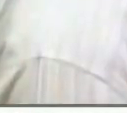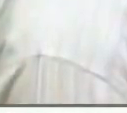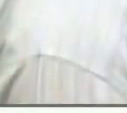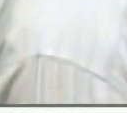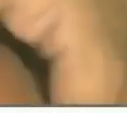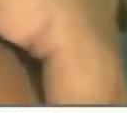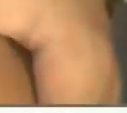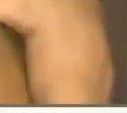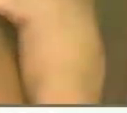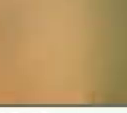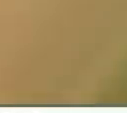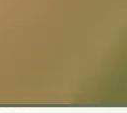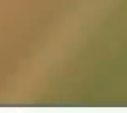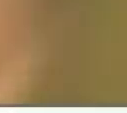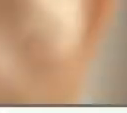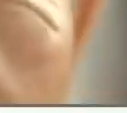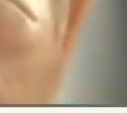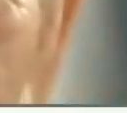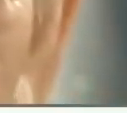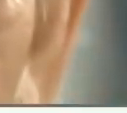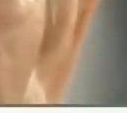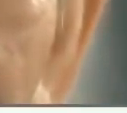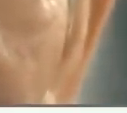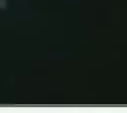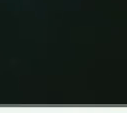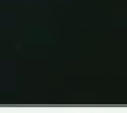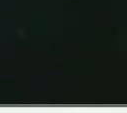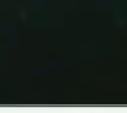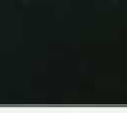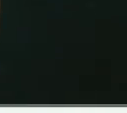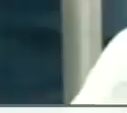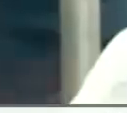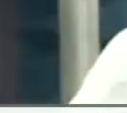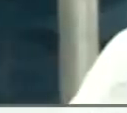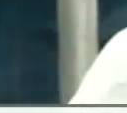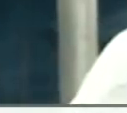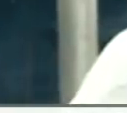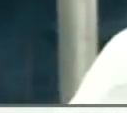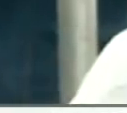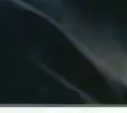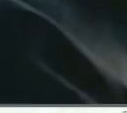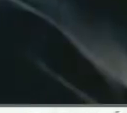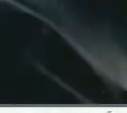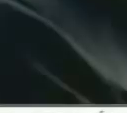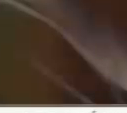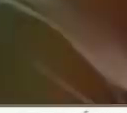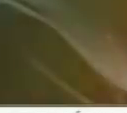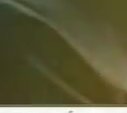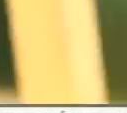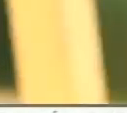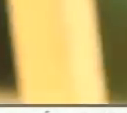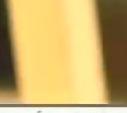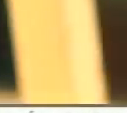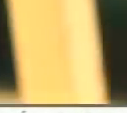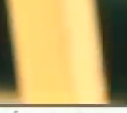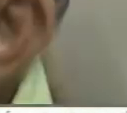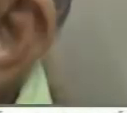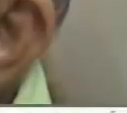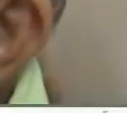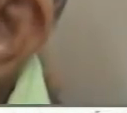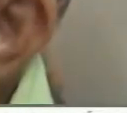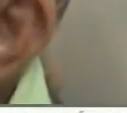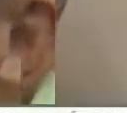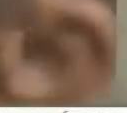volver a la vida. De millones de seres humanos que el capitalismo condena a una subvida o a una